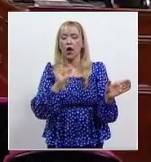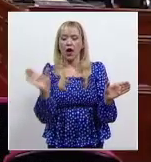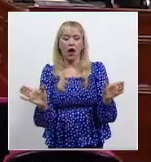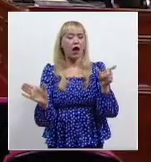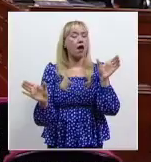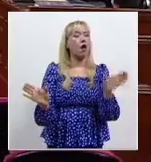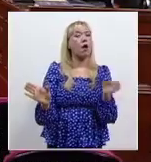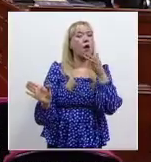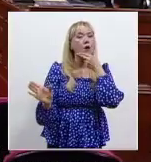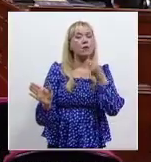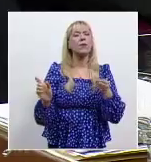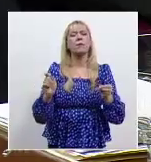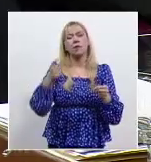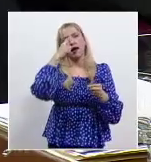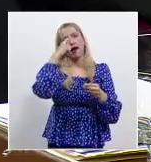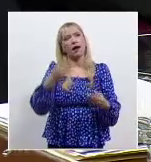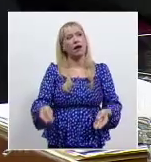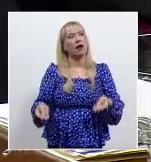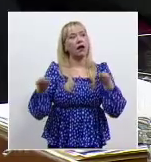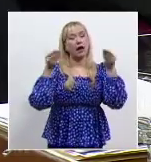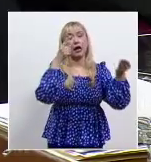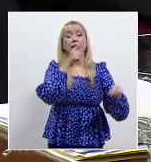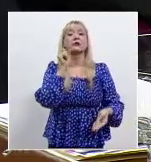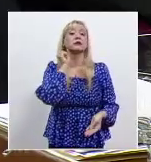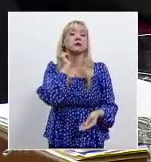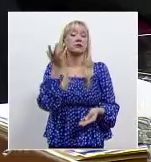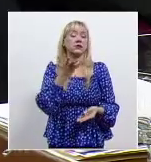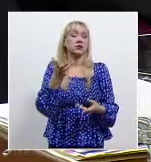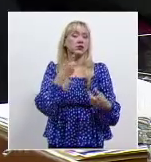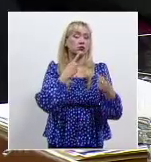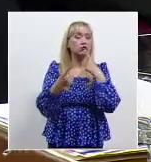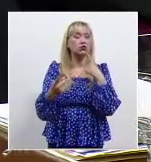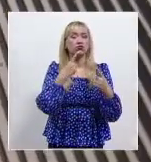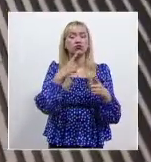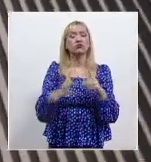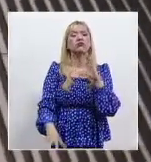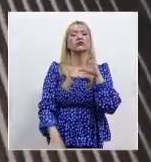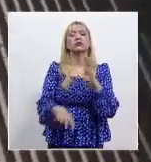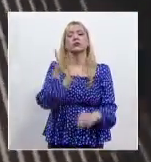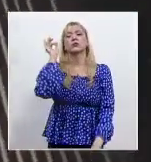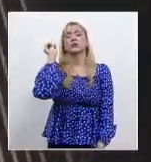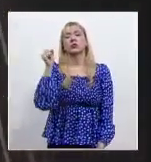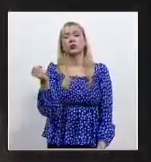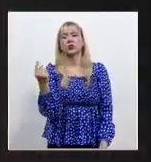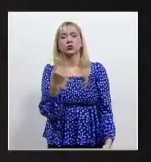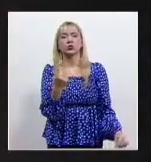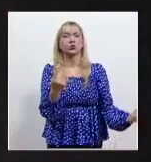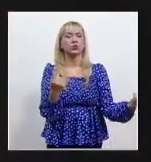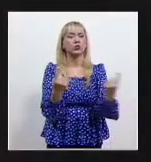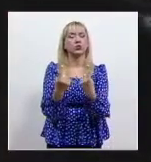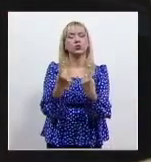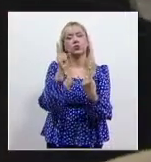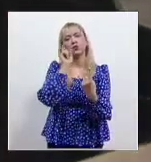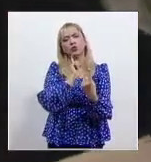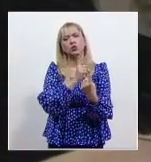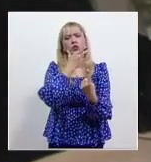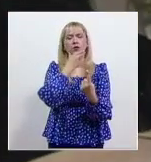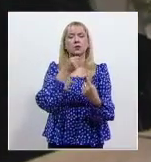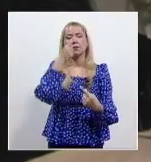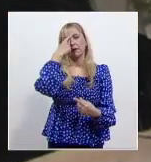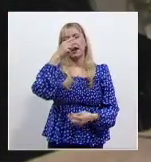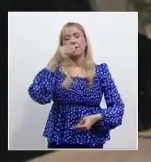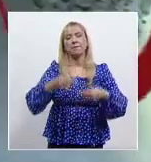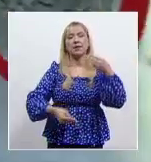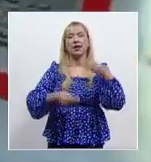hombres, que fueron enviadas al Senado para que sea este órgano legislativo el que de una de ellas nombre a una magistrada y a un magistrado de la